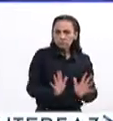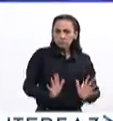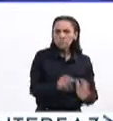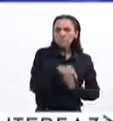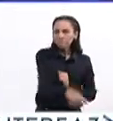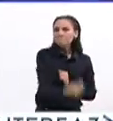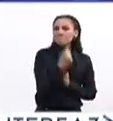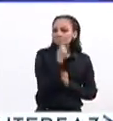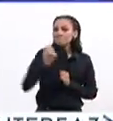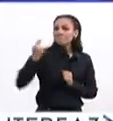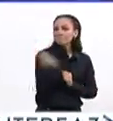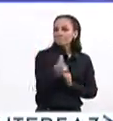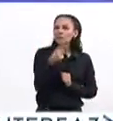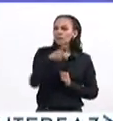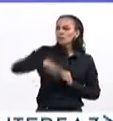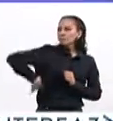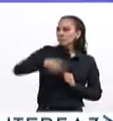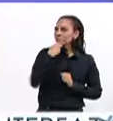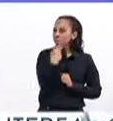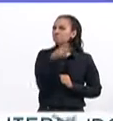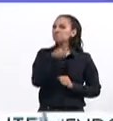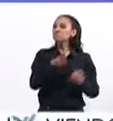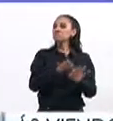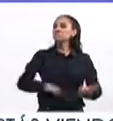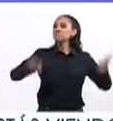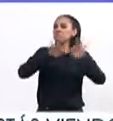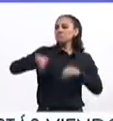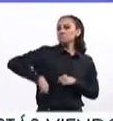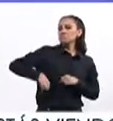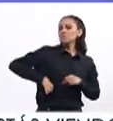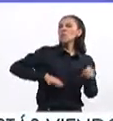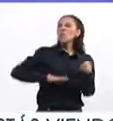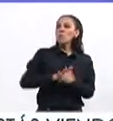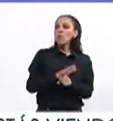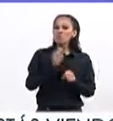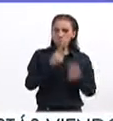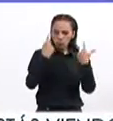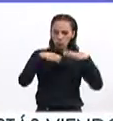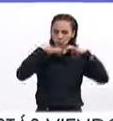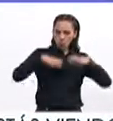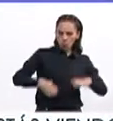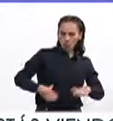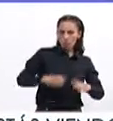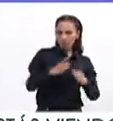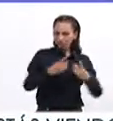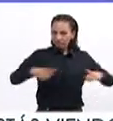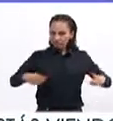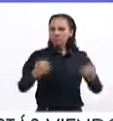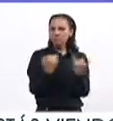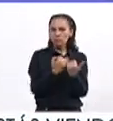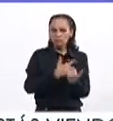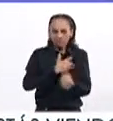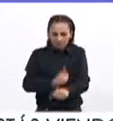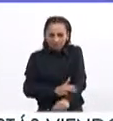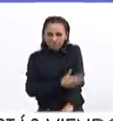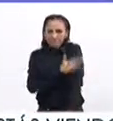que dijiste algo muy interesante, también generarles ese desarrollo motriz y sensorialmente, ¿no? Pero eso a veces se